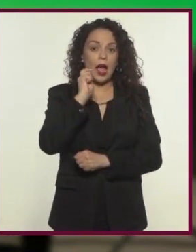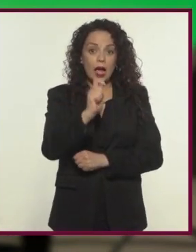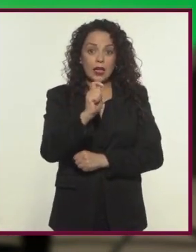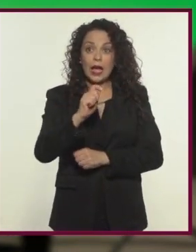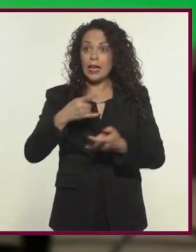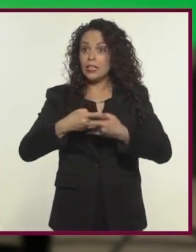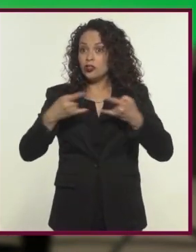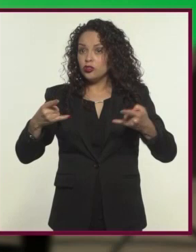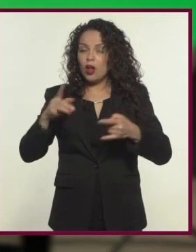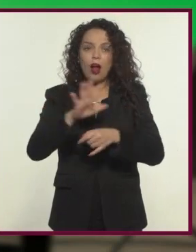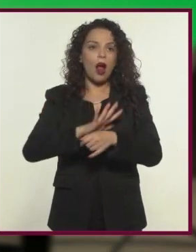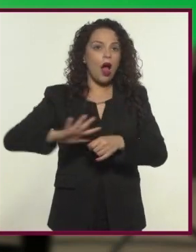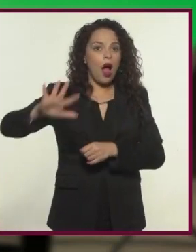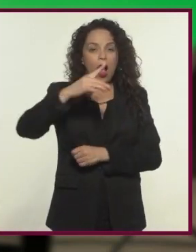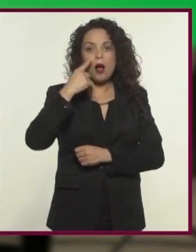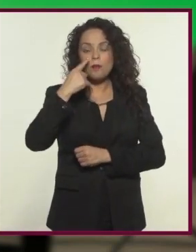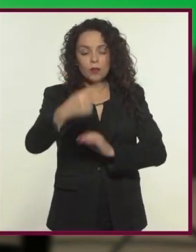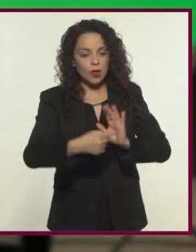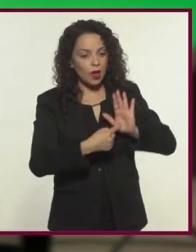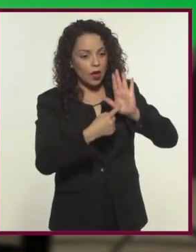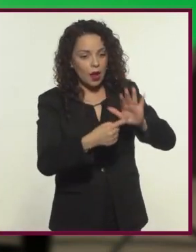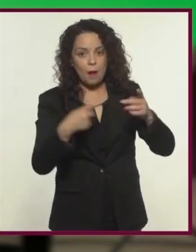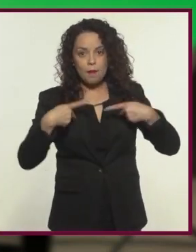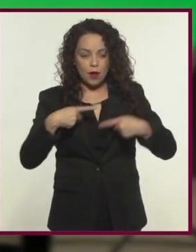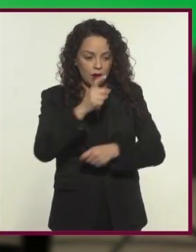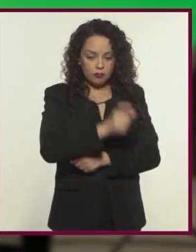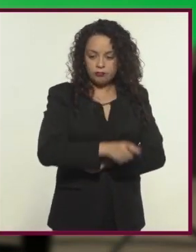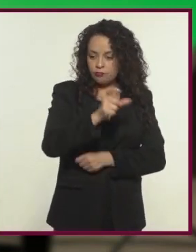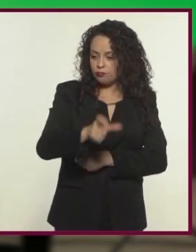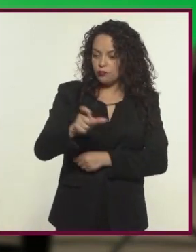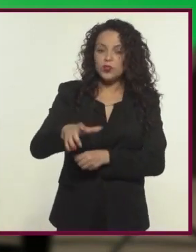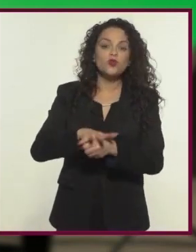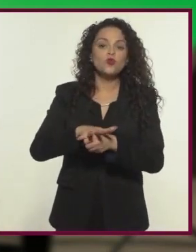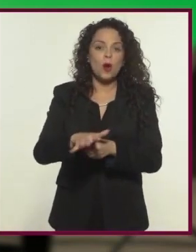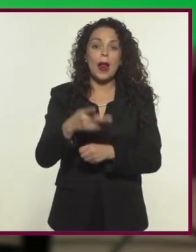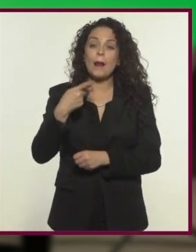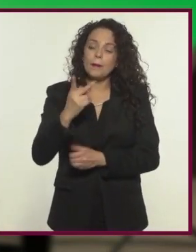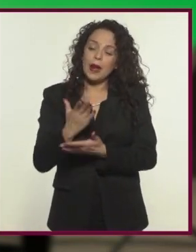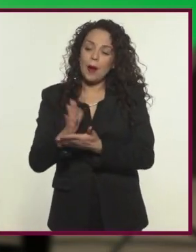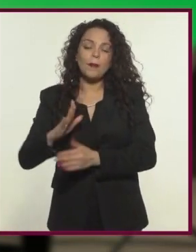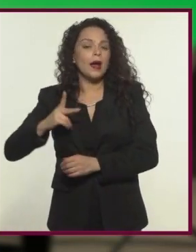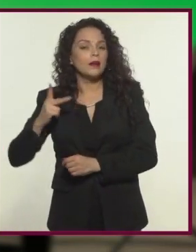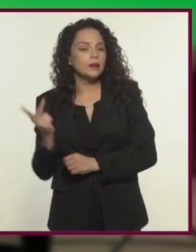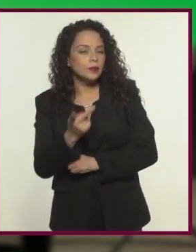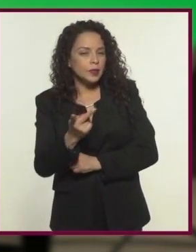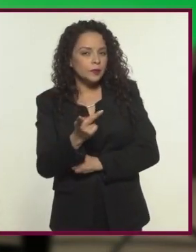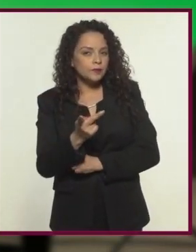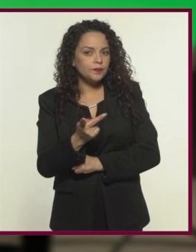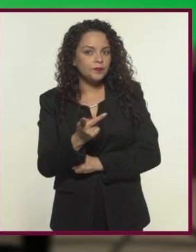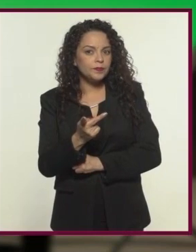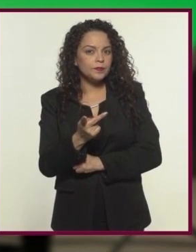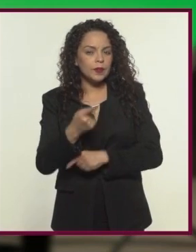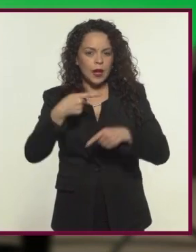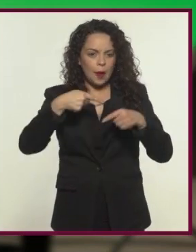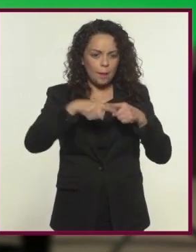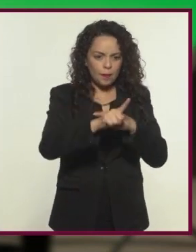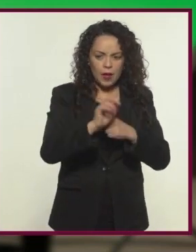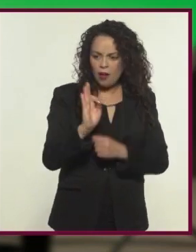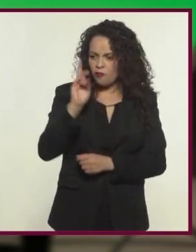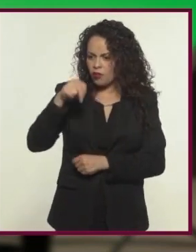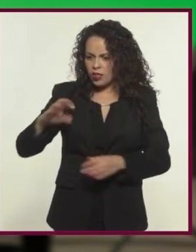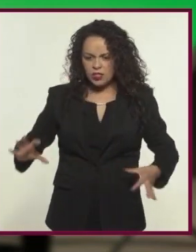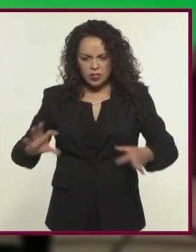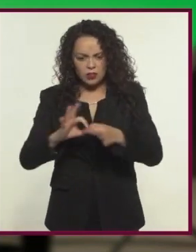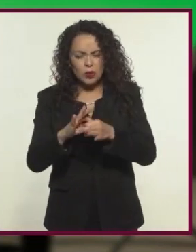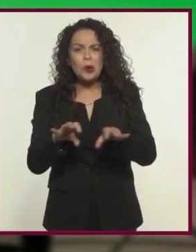muestra el universo de la historia y nos presenta generalmente a los protagonistas, pero además nos hace la pregunta, ¿cómo se relaciona el inicio